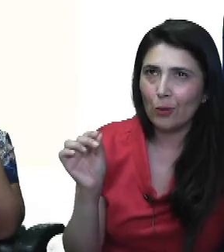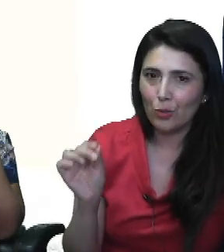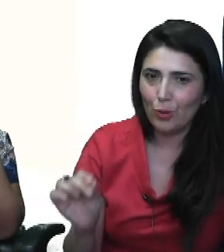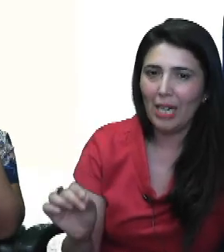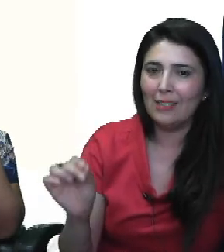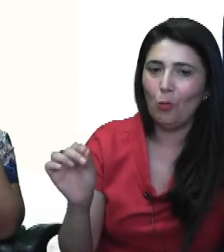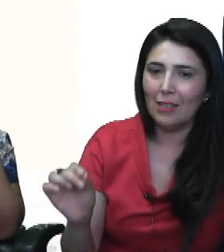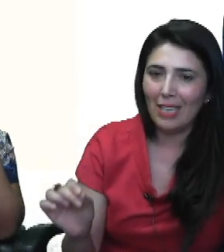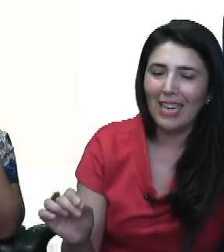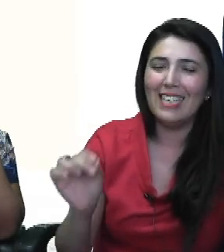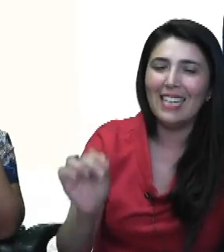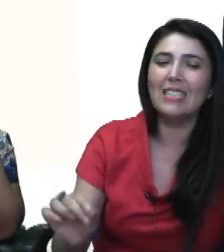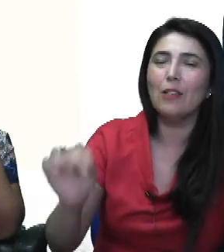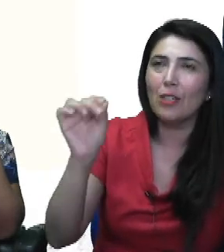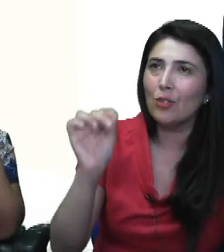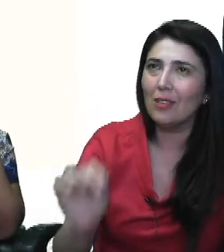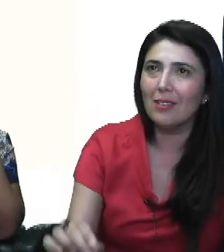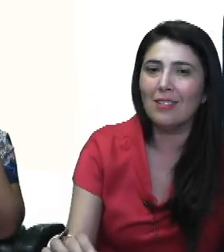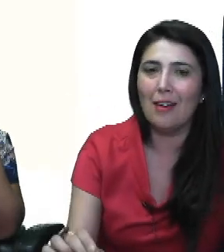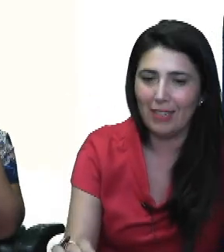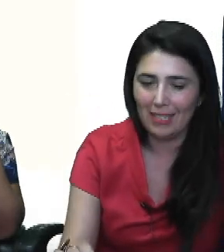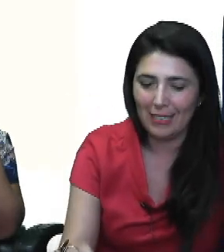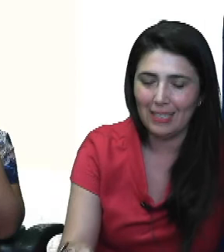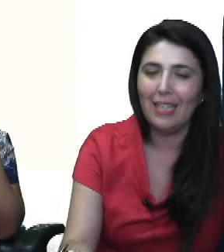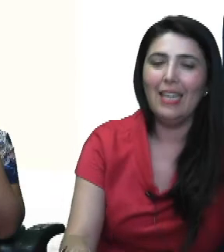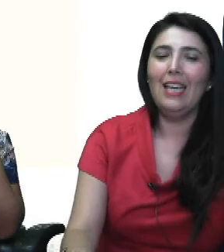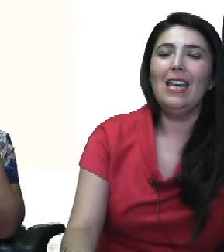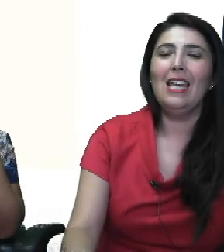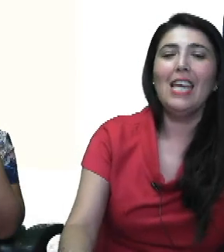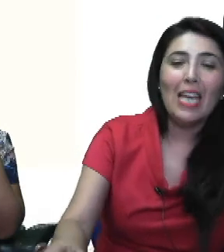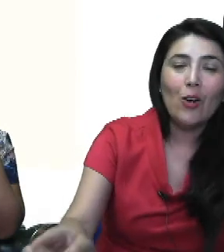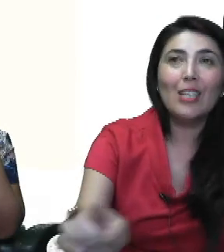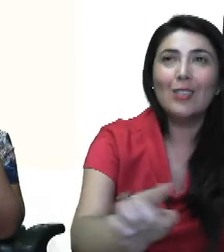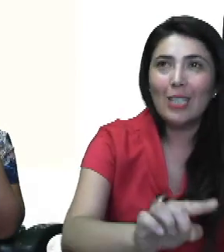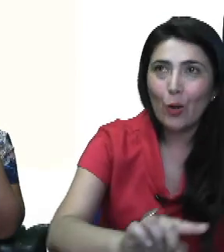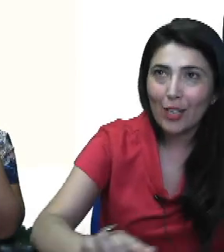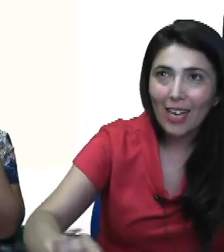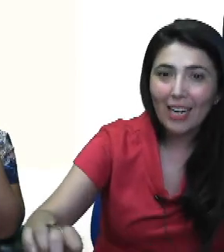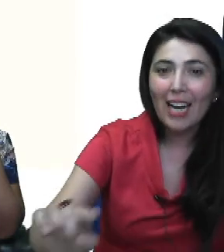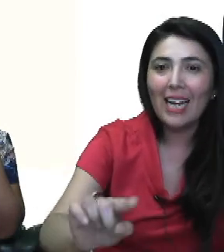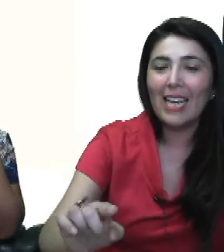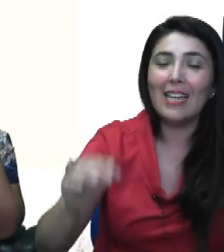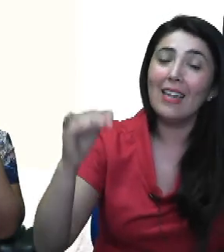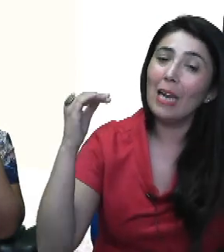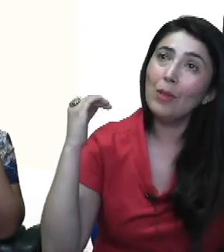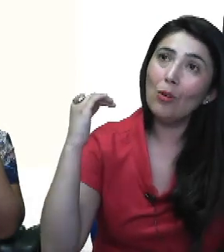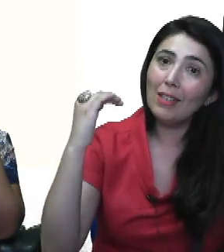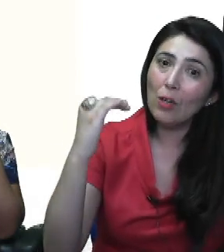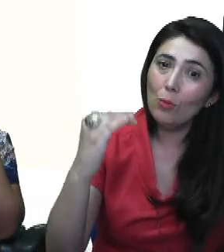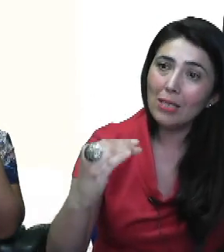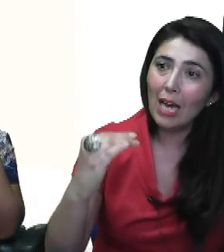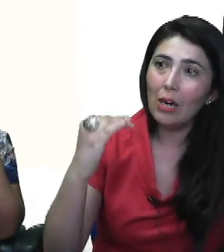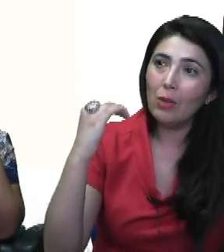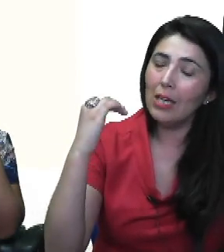bienestar psicosocial, de salud mental, es la satisfacción de necesidades básicas. Y lo que se nos indica acá es que desde el ámbito de la